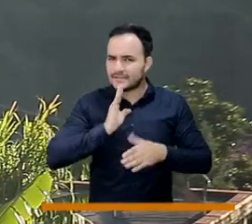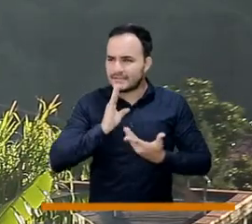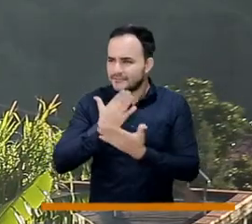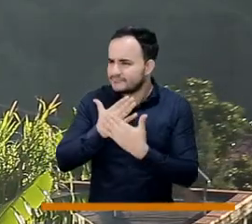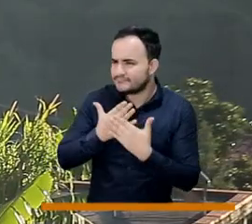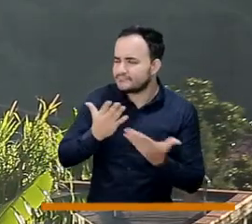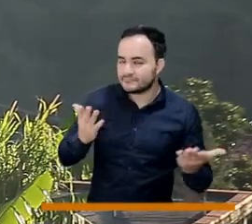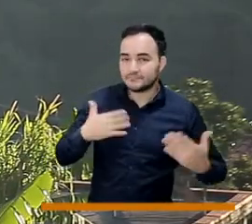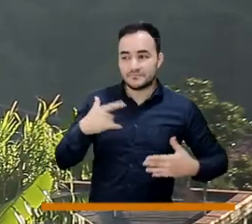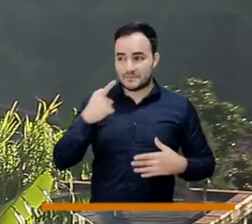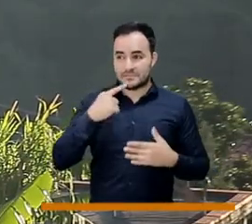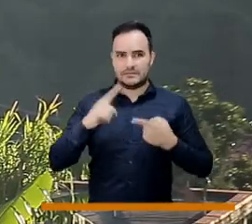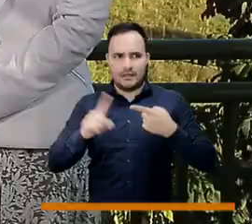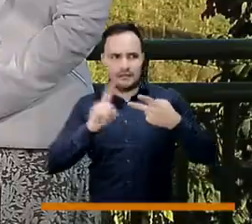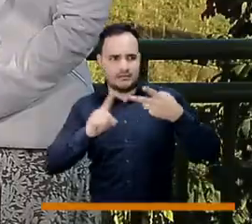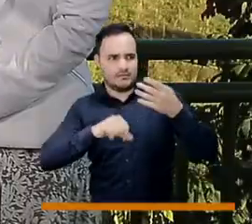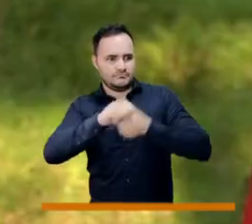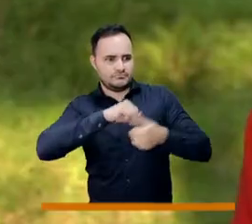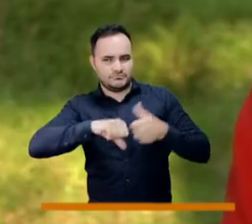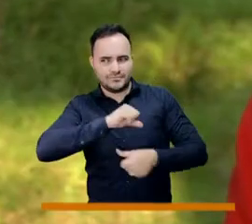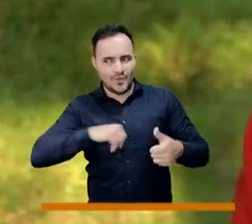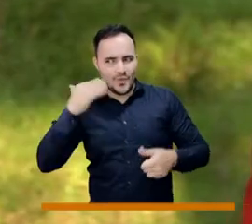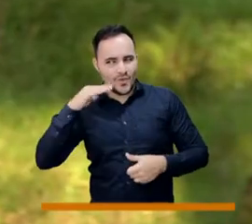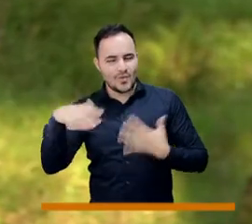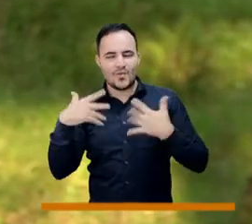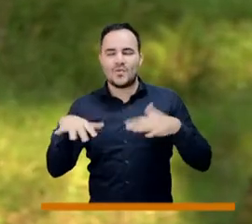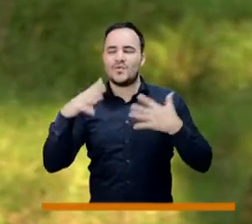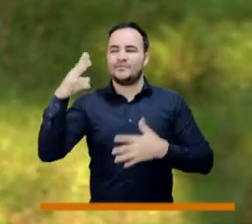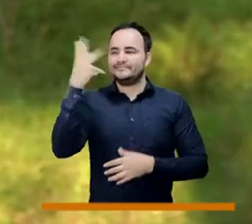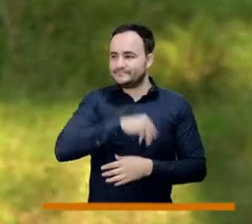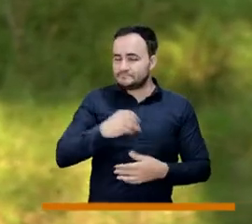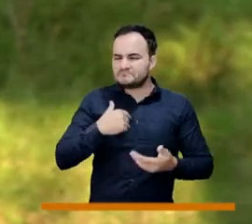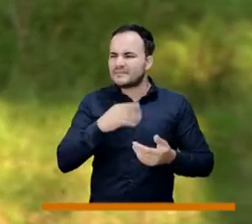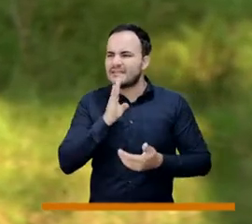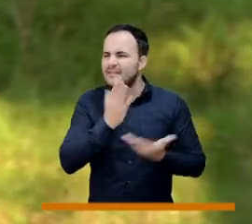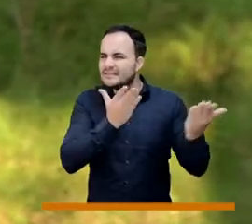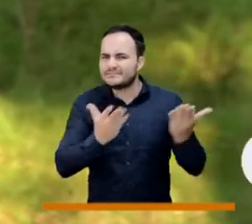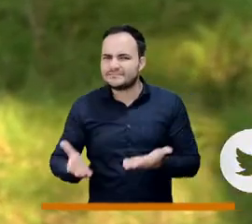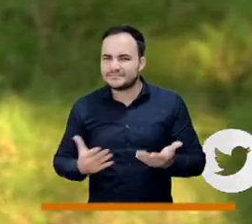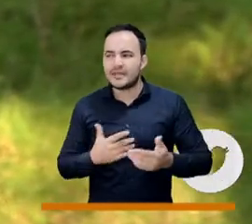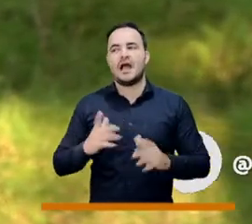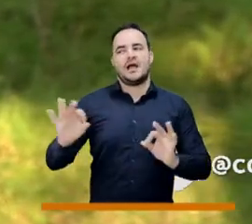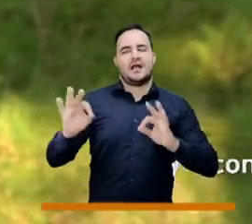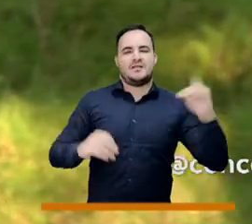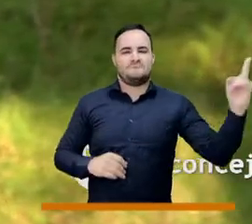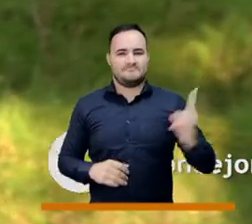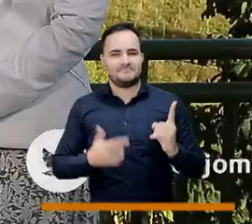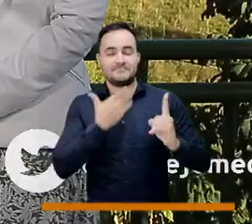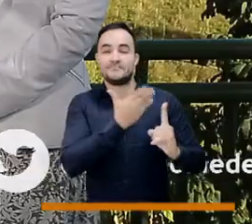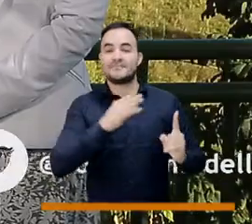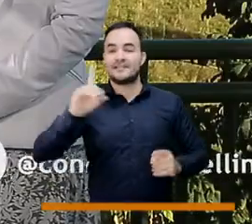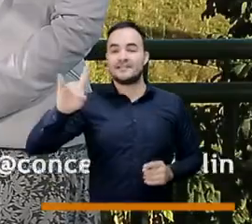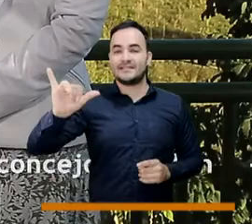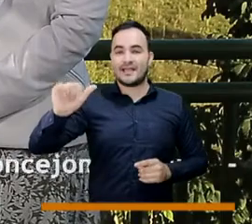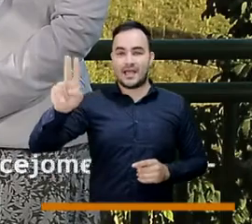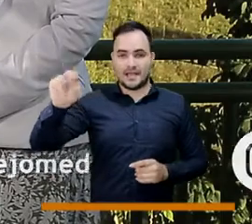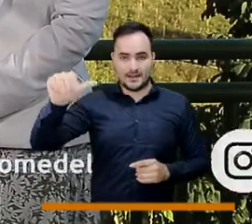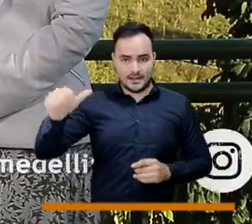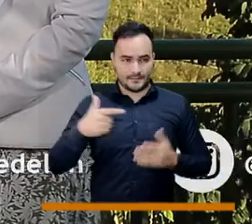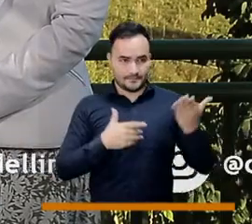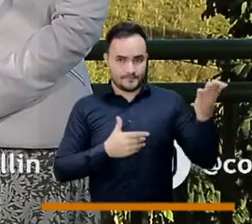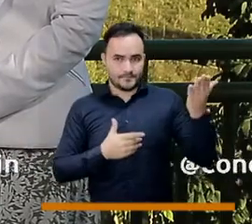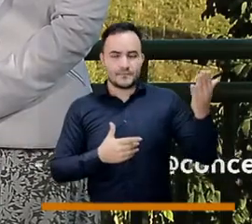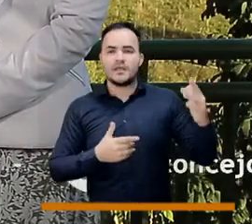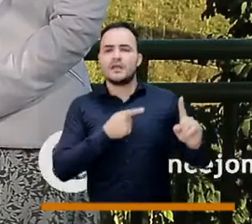Muchísimas mujeres para estar hoy aquí en De Frente a la Gente. Vamos a darle la bienvenida entonces a Diana Sierra